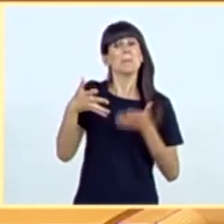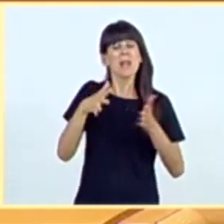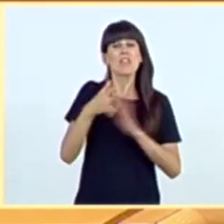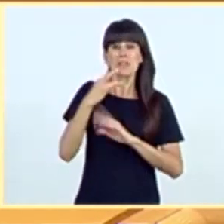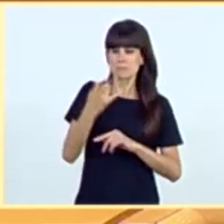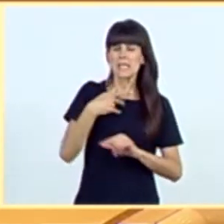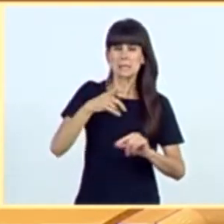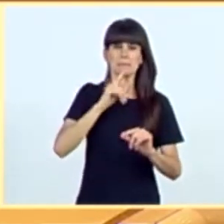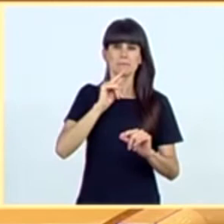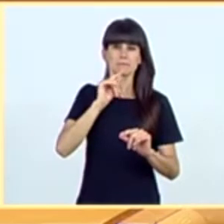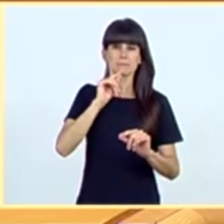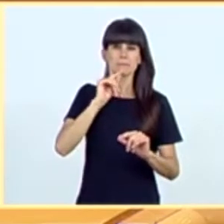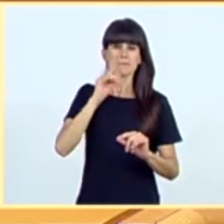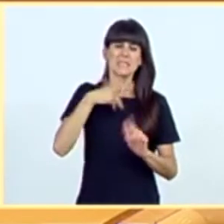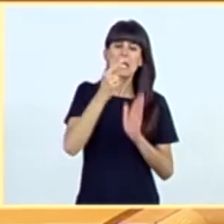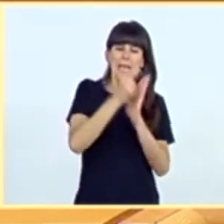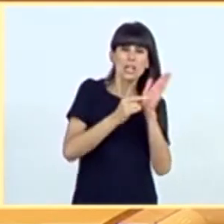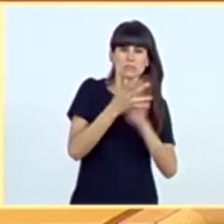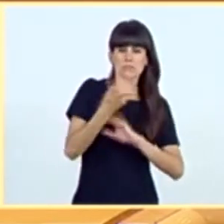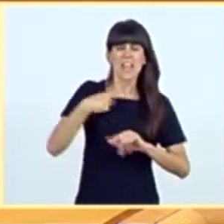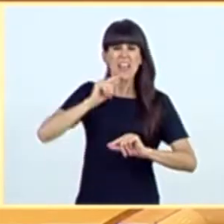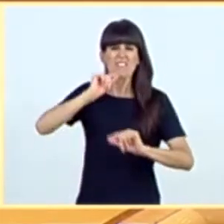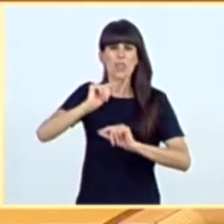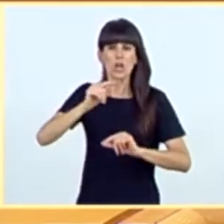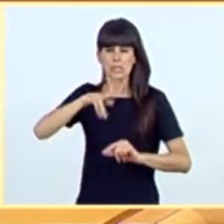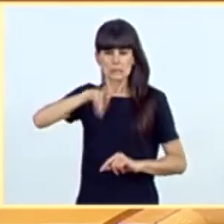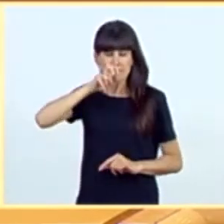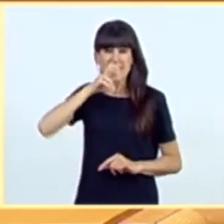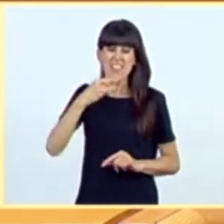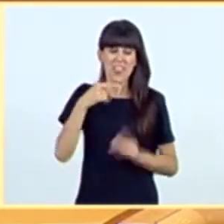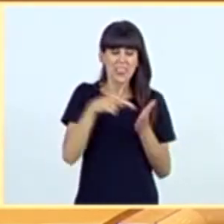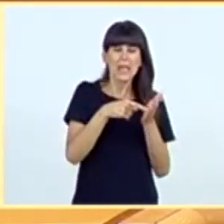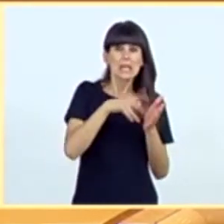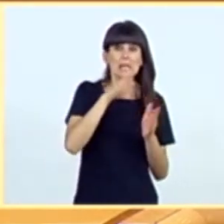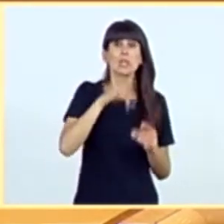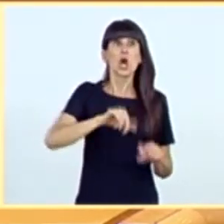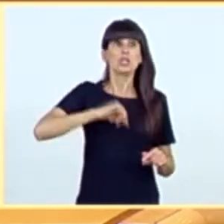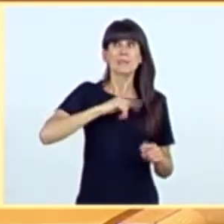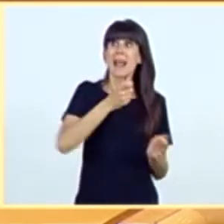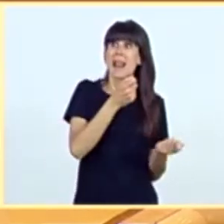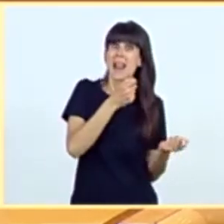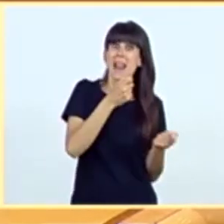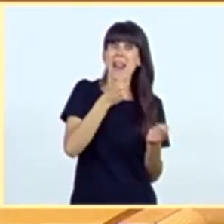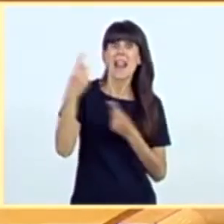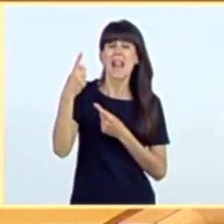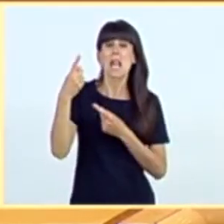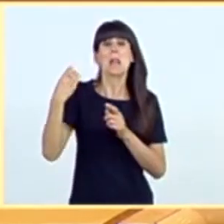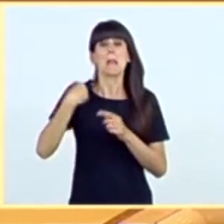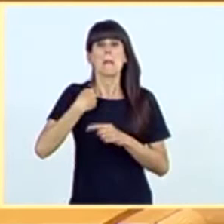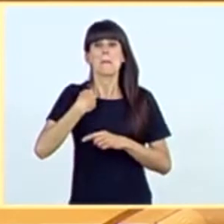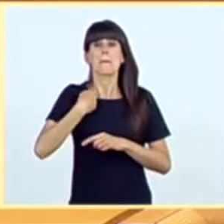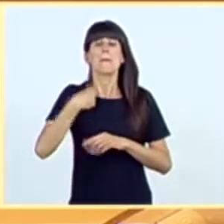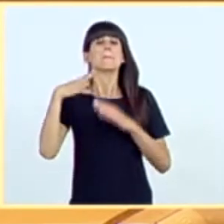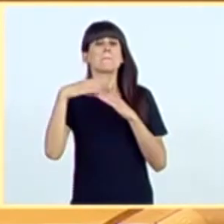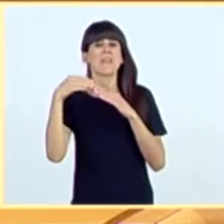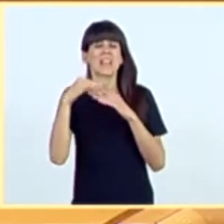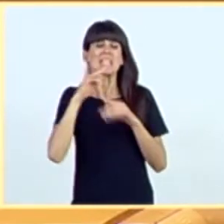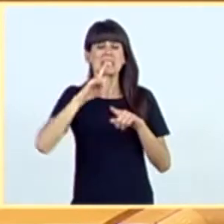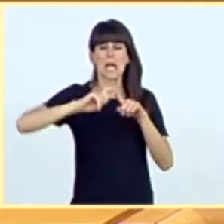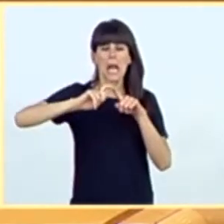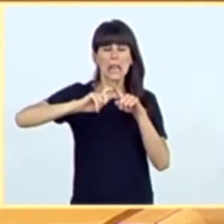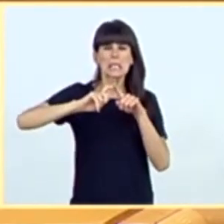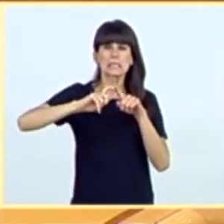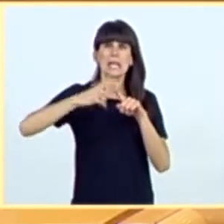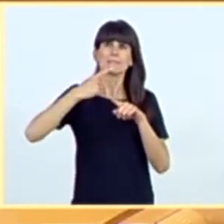ante una infección respiratoria. Se procederá, cito literal, a derivar al hospital a los pacientes que no tengan las siguientes características,